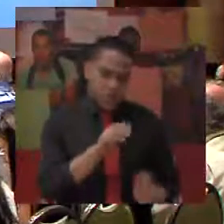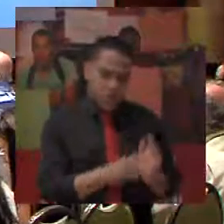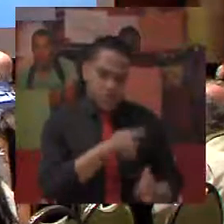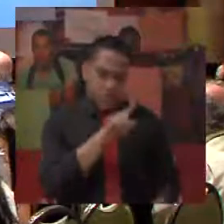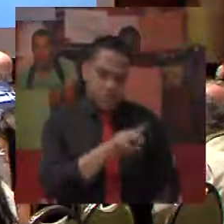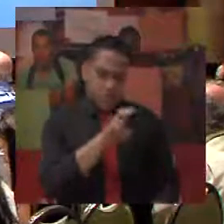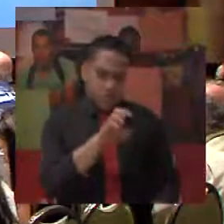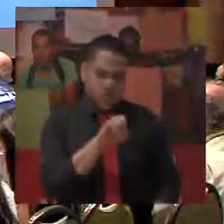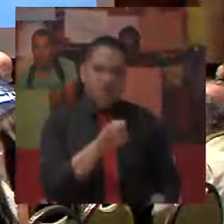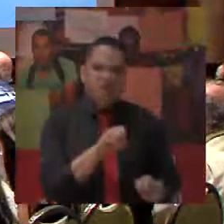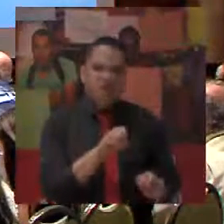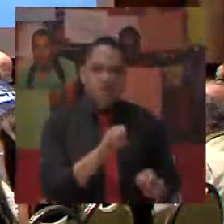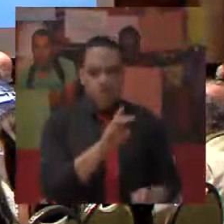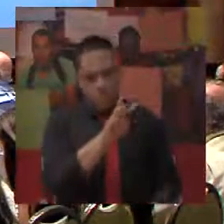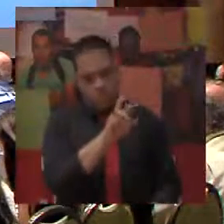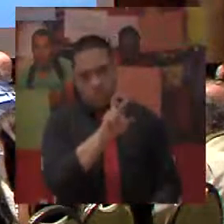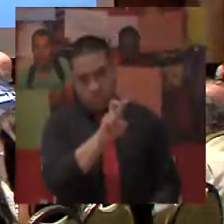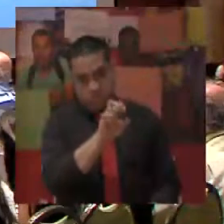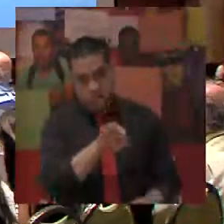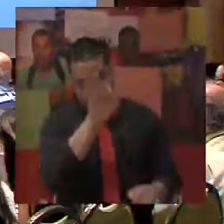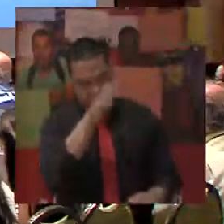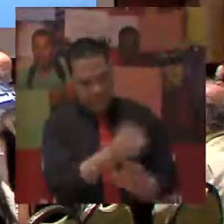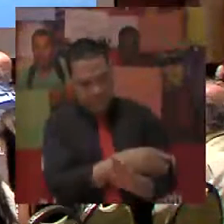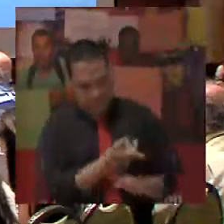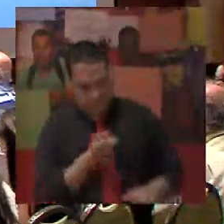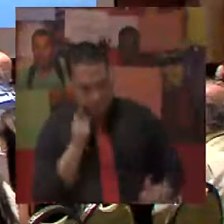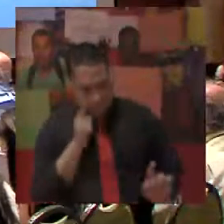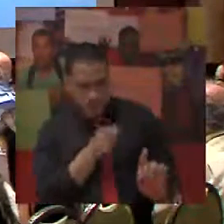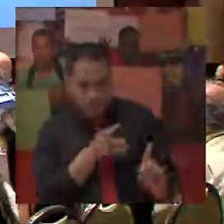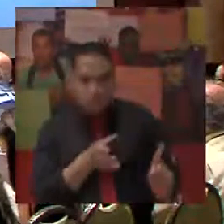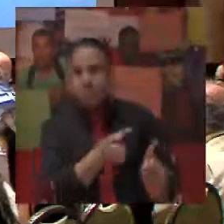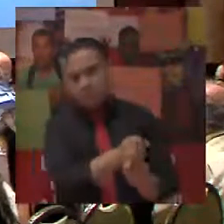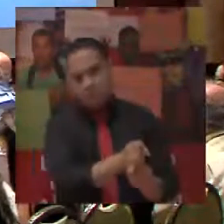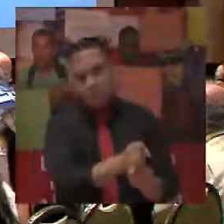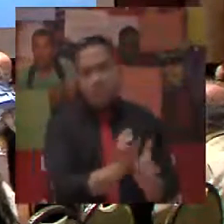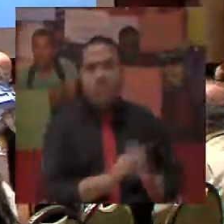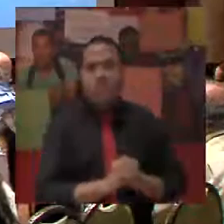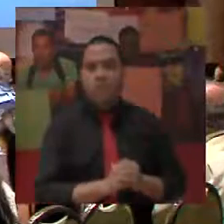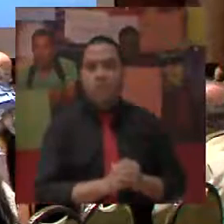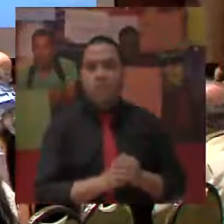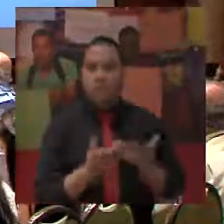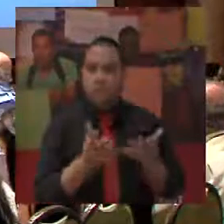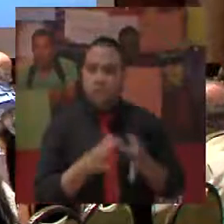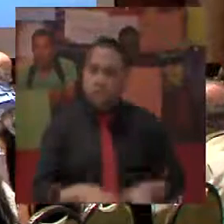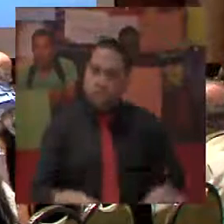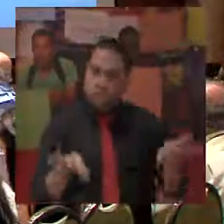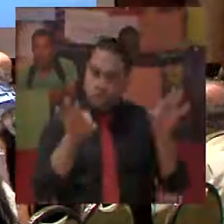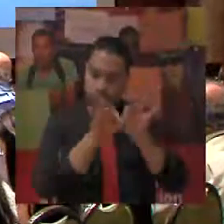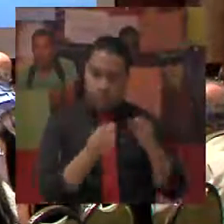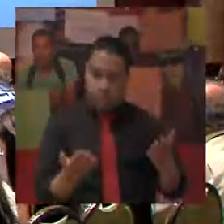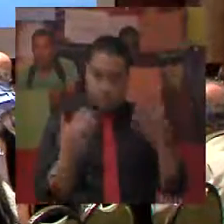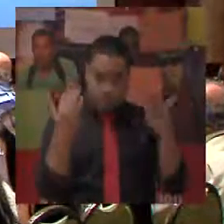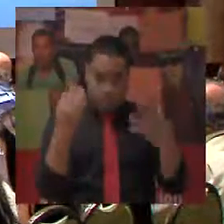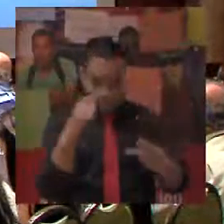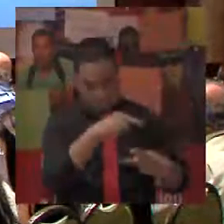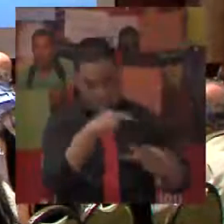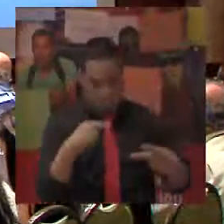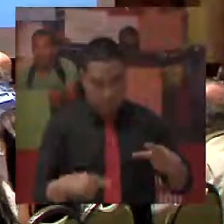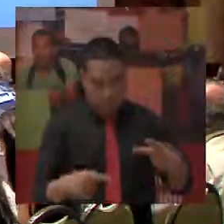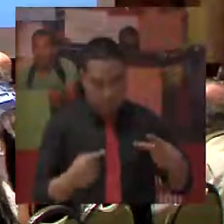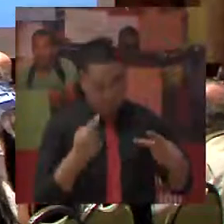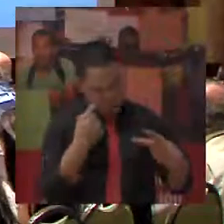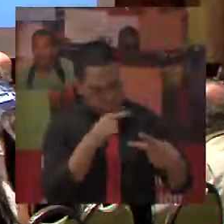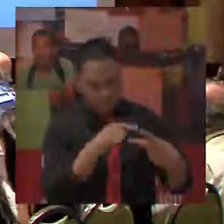decir, cumplimos un 87% de lo que nos habíamos propuesto. Acá es muy importante tener presente dos